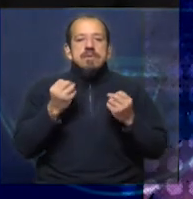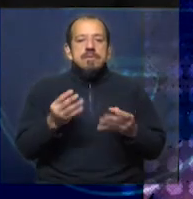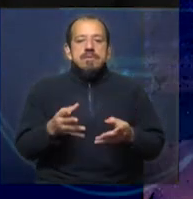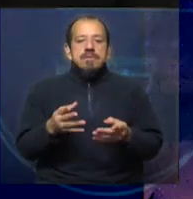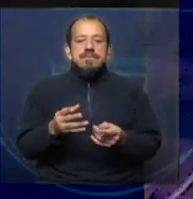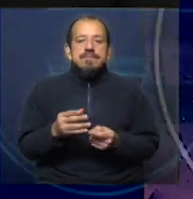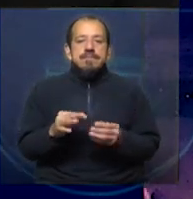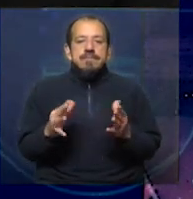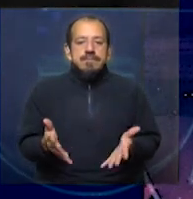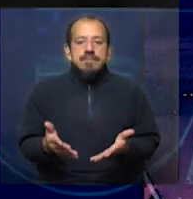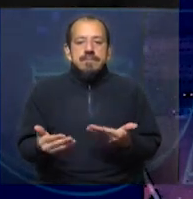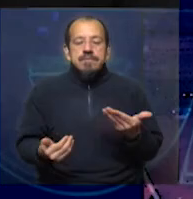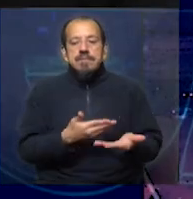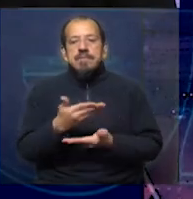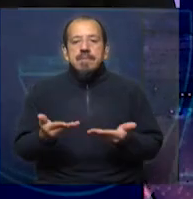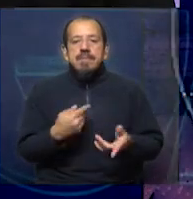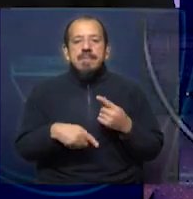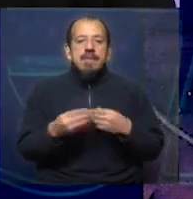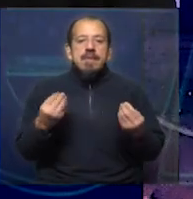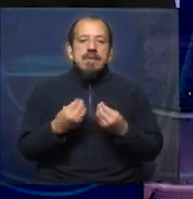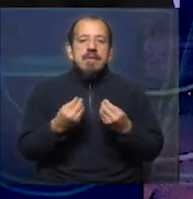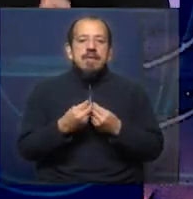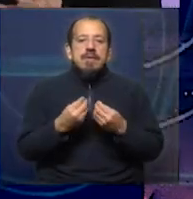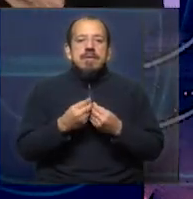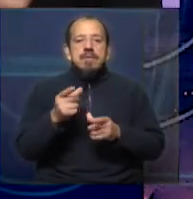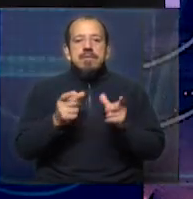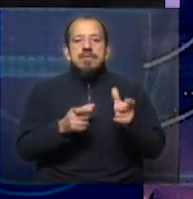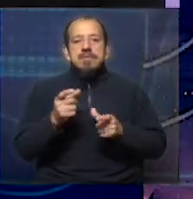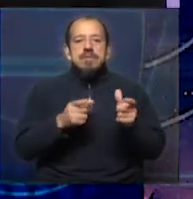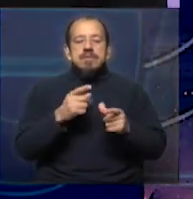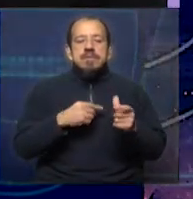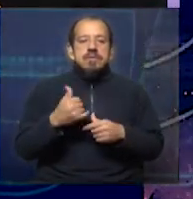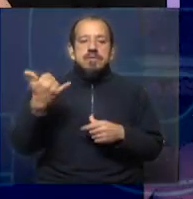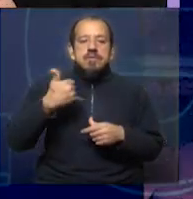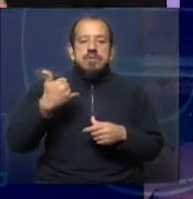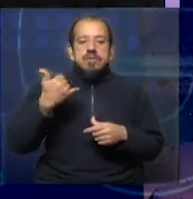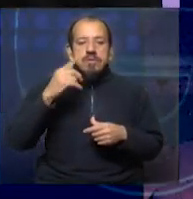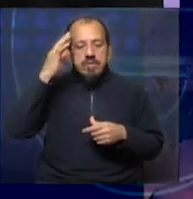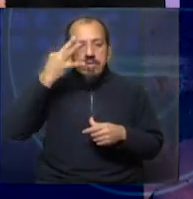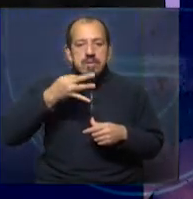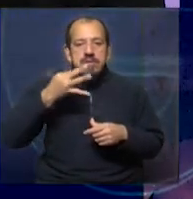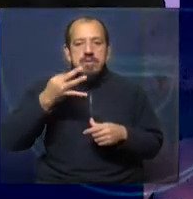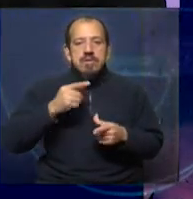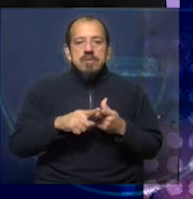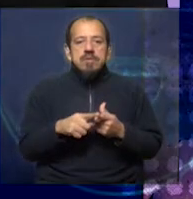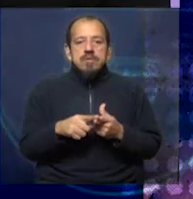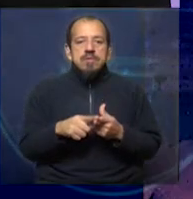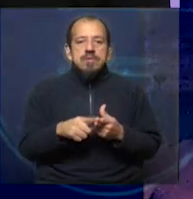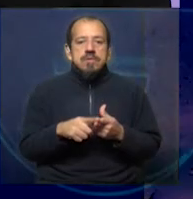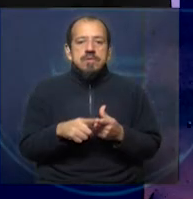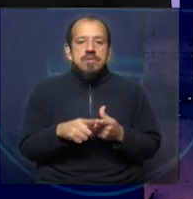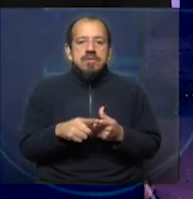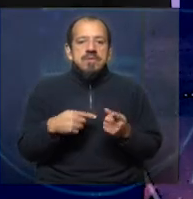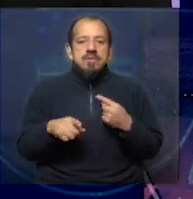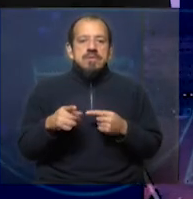porque es eso, es compartir muchos sueños de muchas personas, también es contar la realidad de nuestros países, en la región,